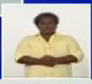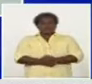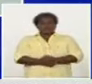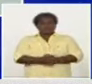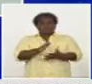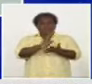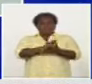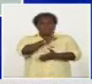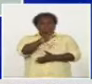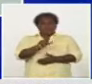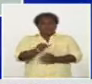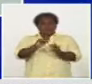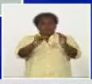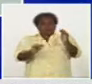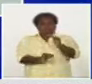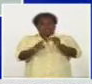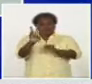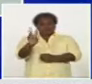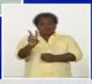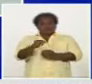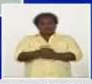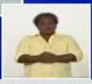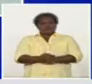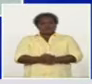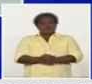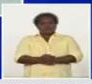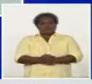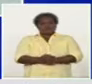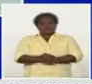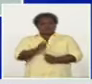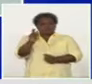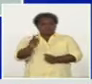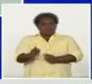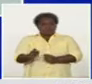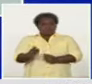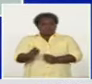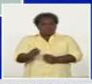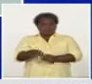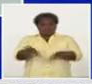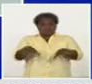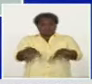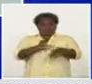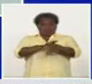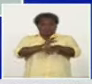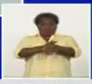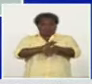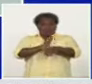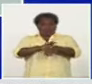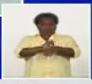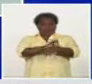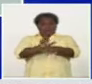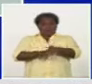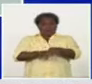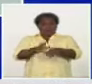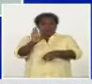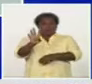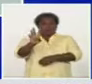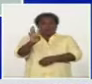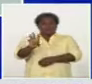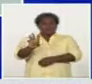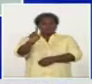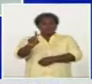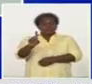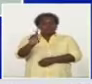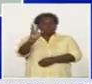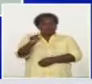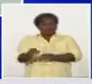Mayabeque disminuye en 12 el número de casos autóctonos ayer, de todas formas, 41 es una cifra elevada